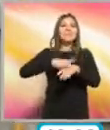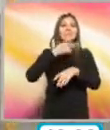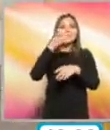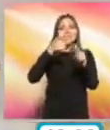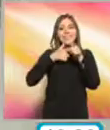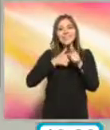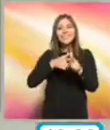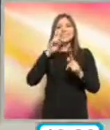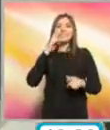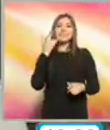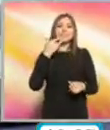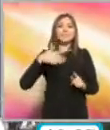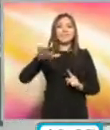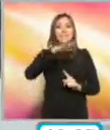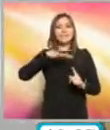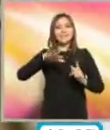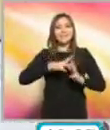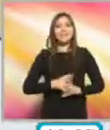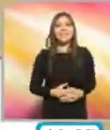tío Alberto.